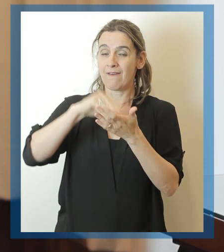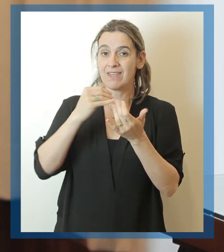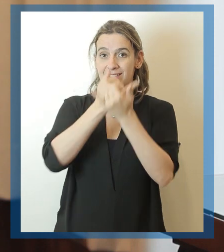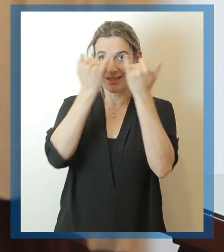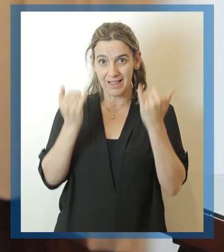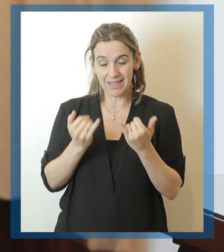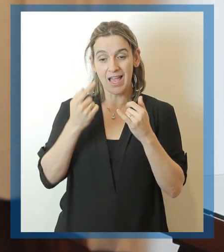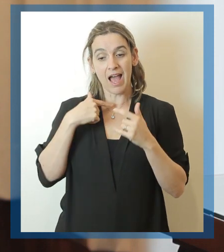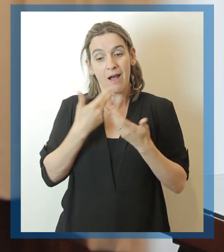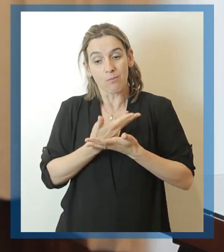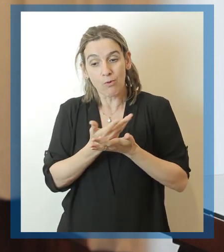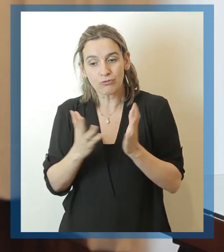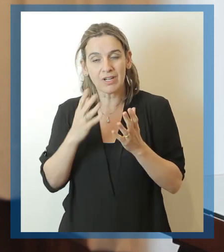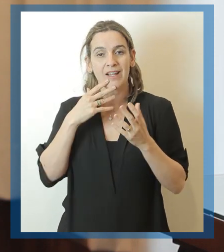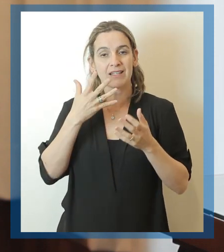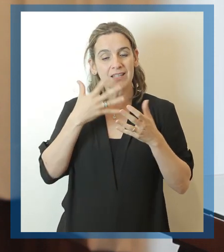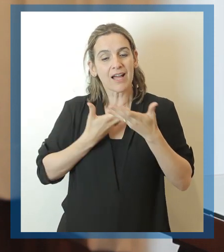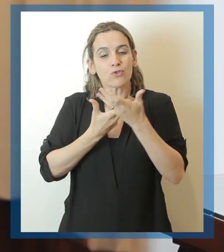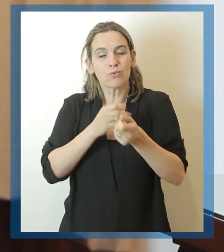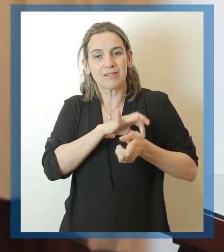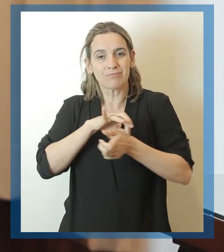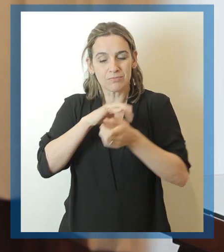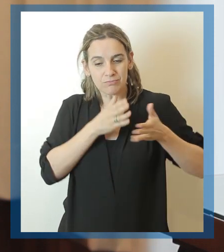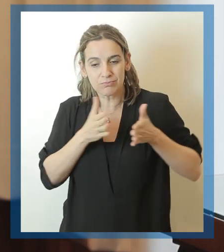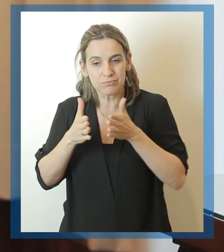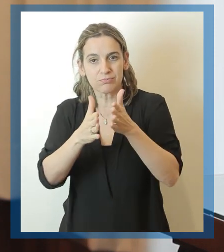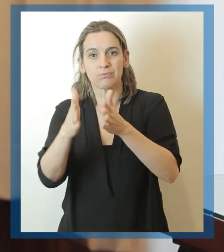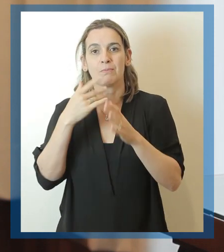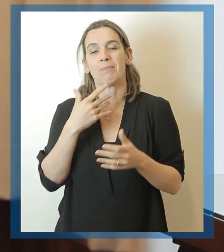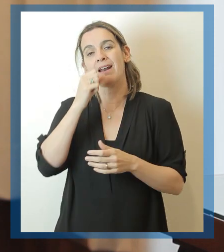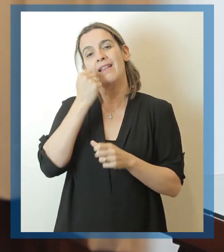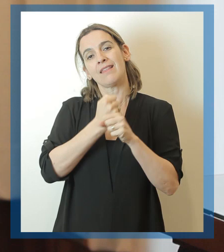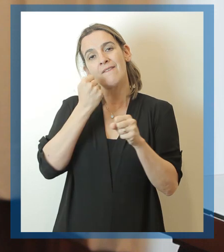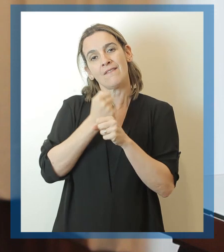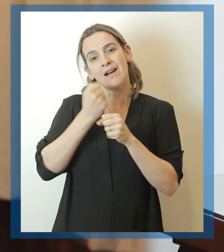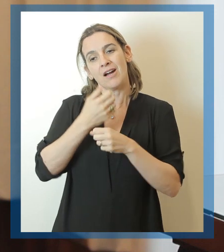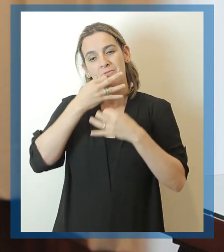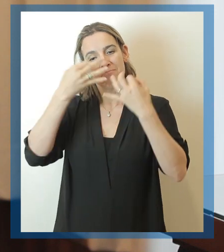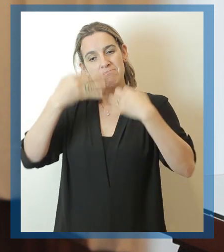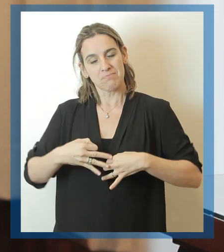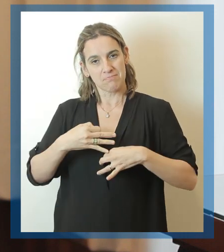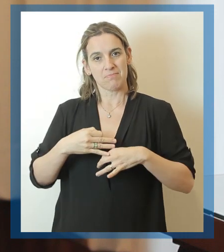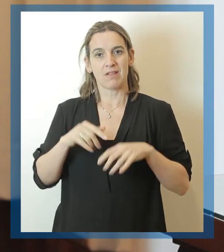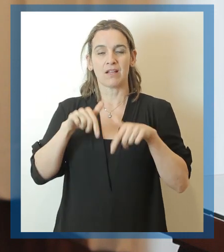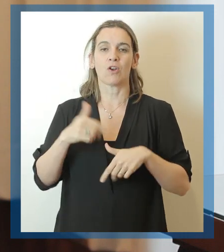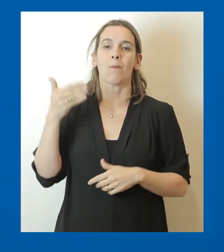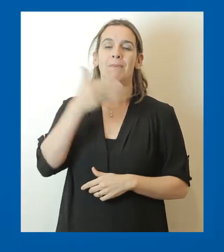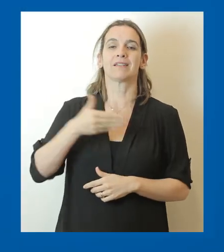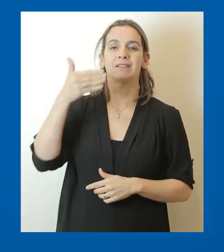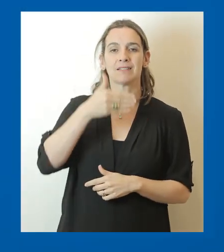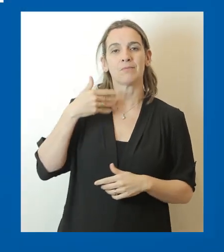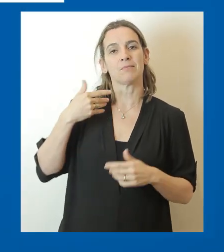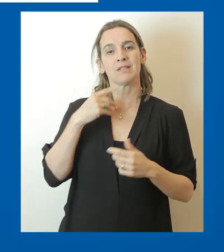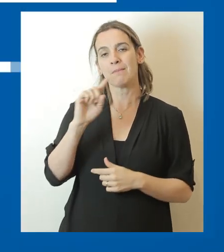una vez al día, a encontrar caminos para acceder a un trabajo estable, a un trabajo formal.